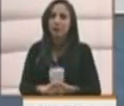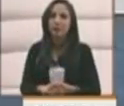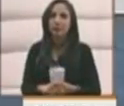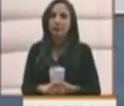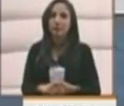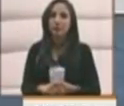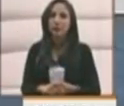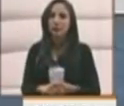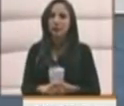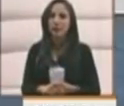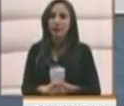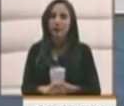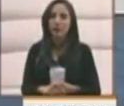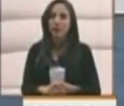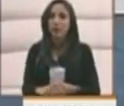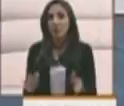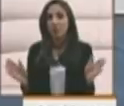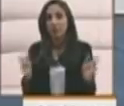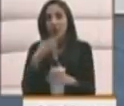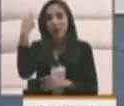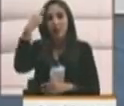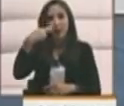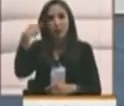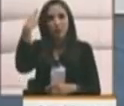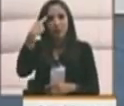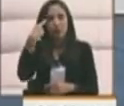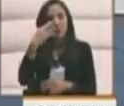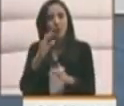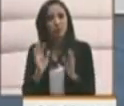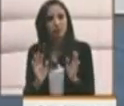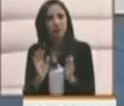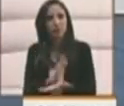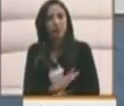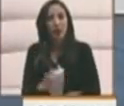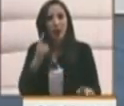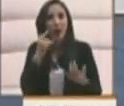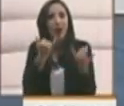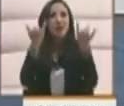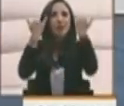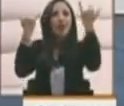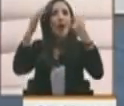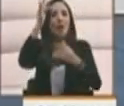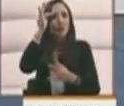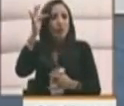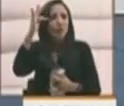Y aquí entonces hay que hacer una reflexión incluso de índole filosófico.